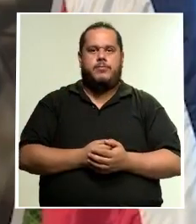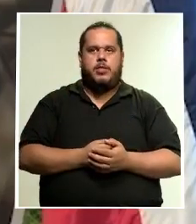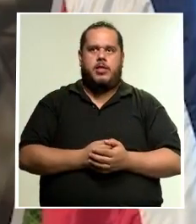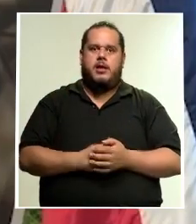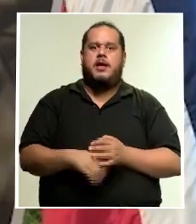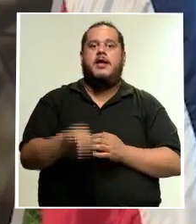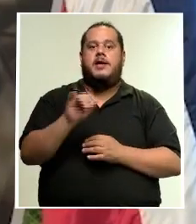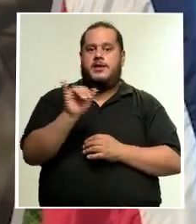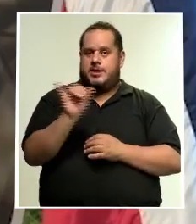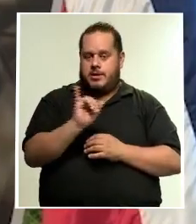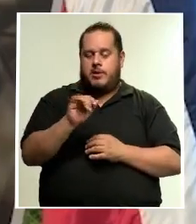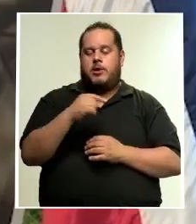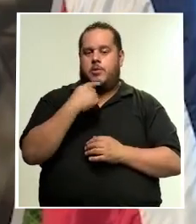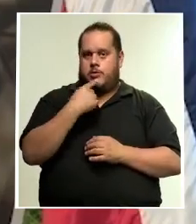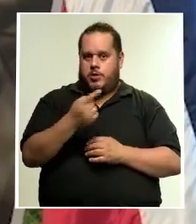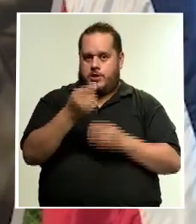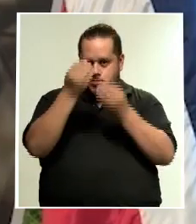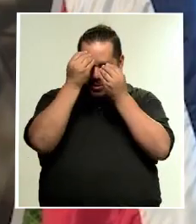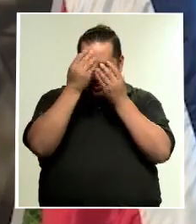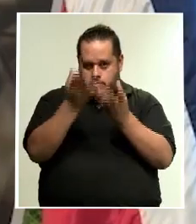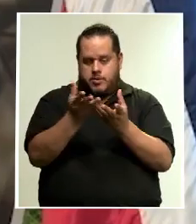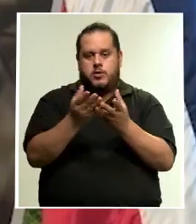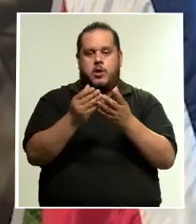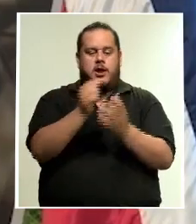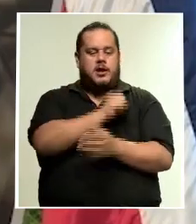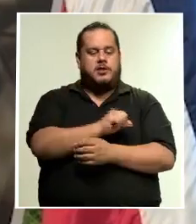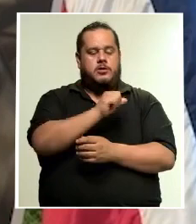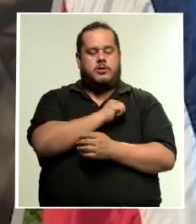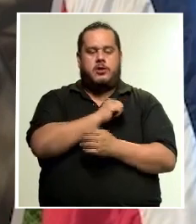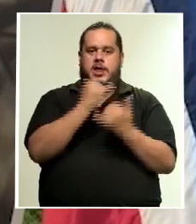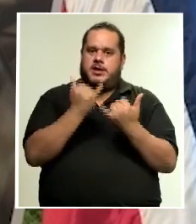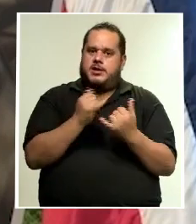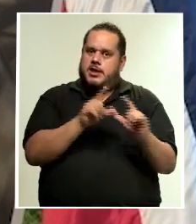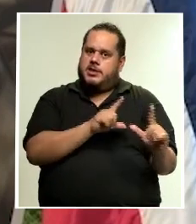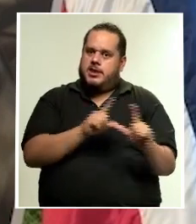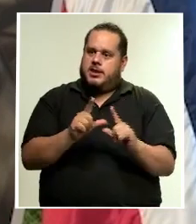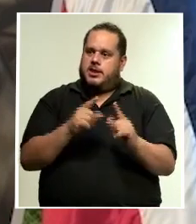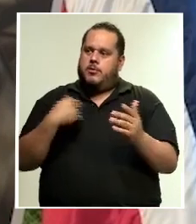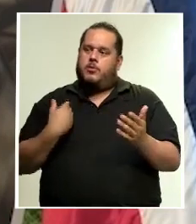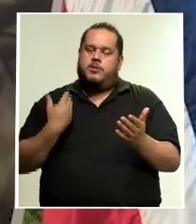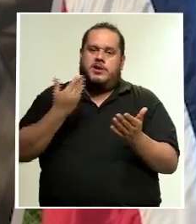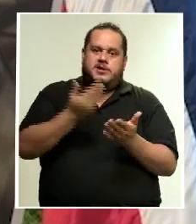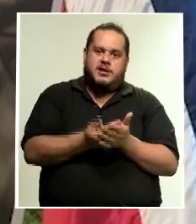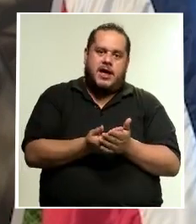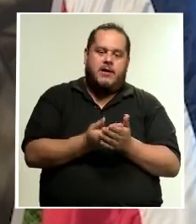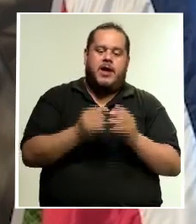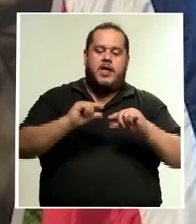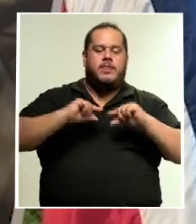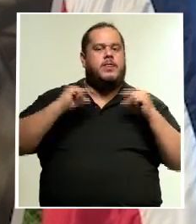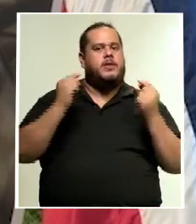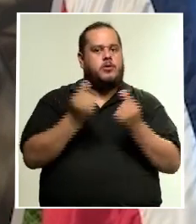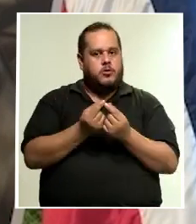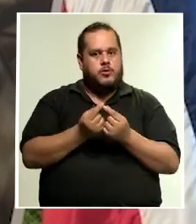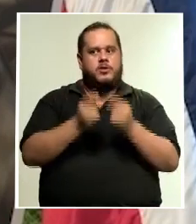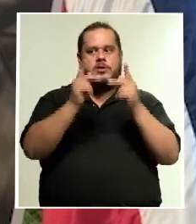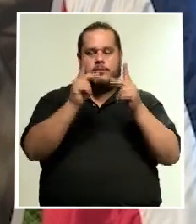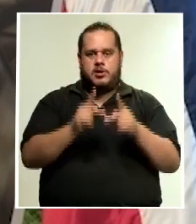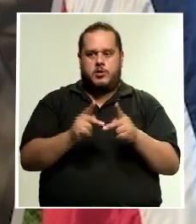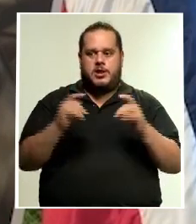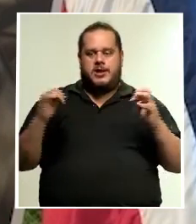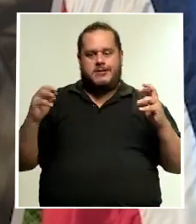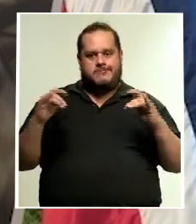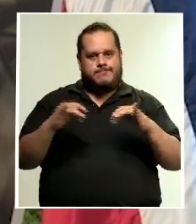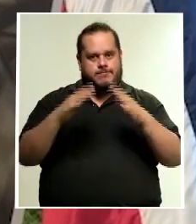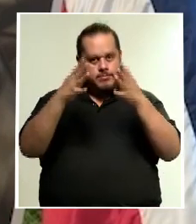Así es, tal y como lo vimos en la información, autoridades se preparan ante una eventual llegada de grupos de personas